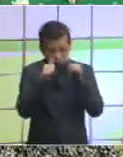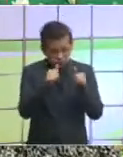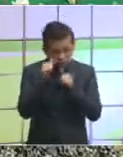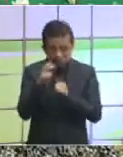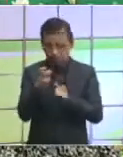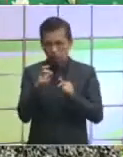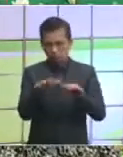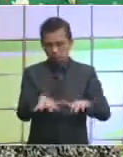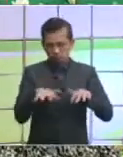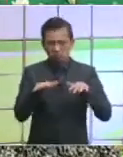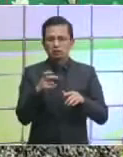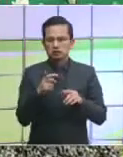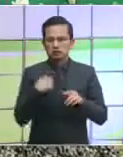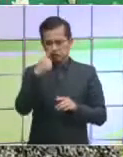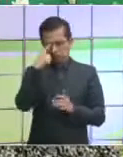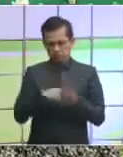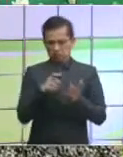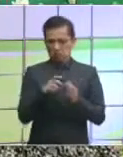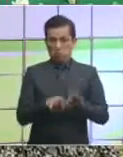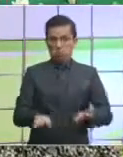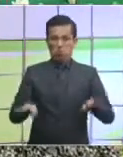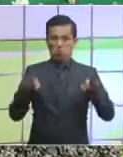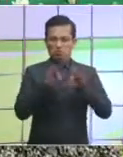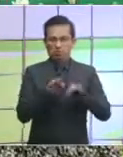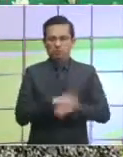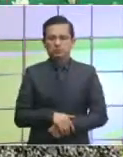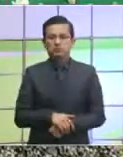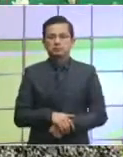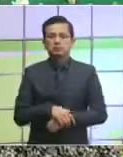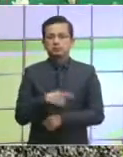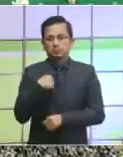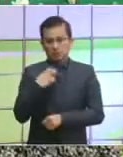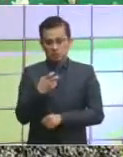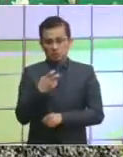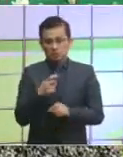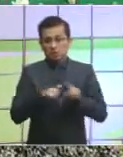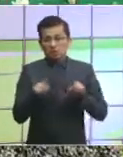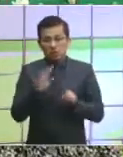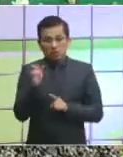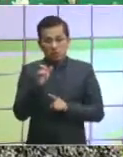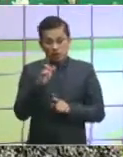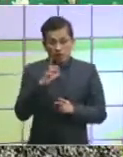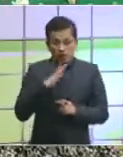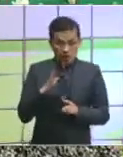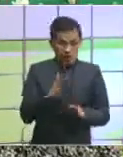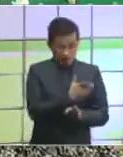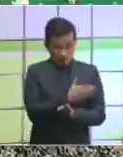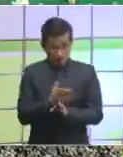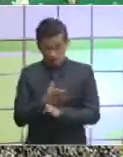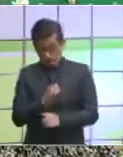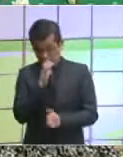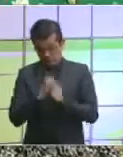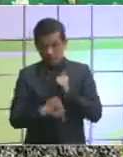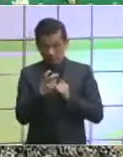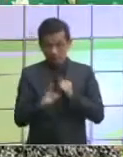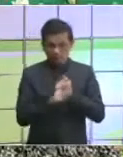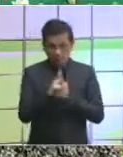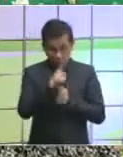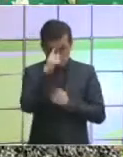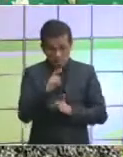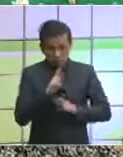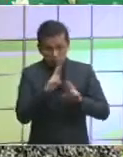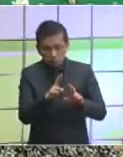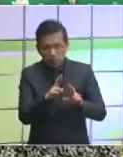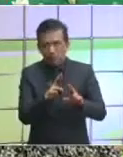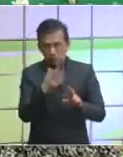relevantes ahí si yo haría una diferenciación entre si el final el fin de la audiencia es saber del fenómeno resolver o tratar